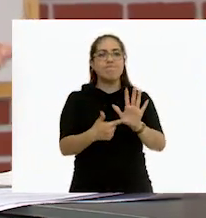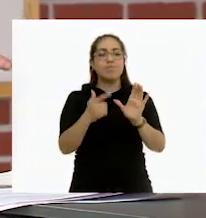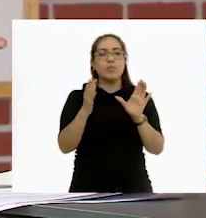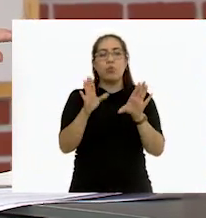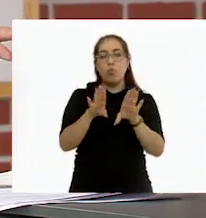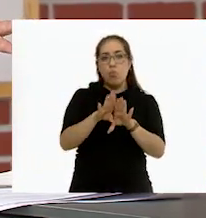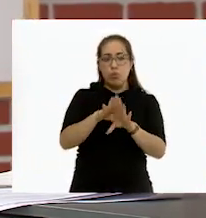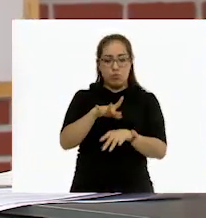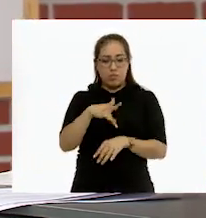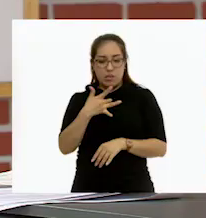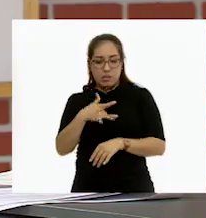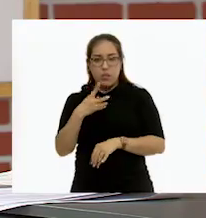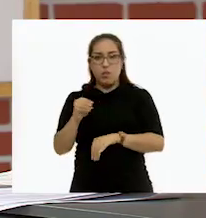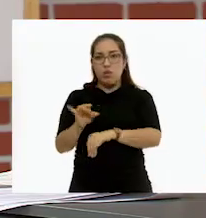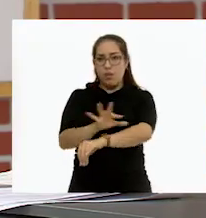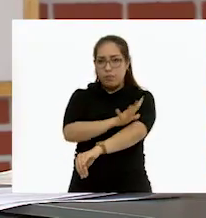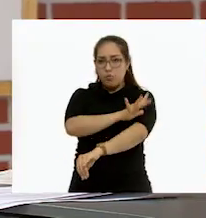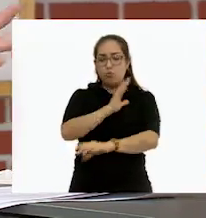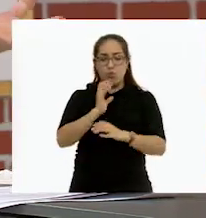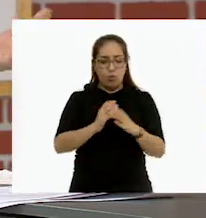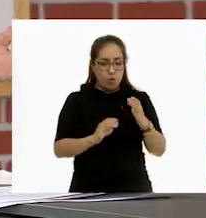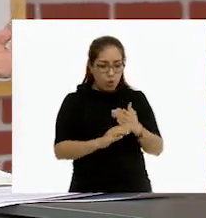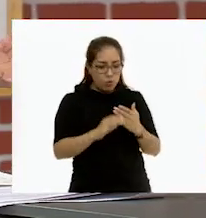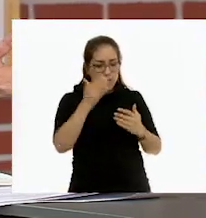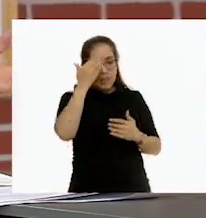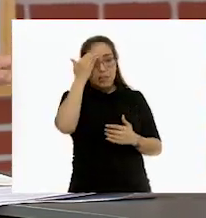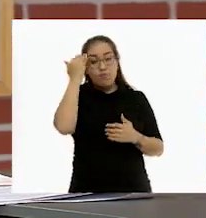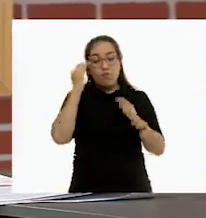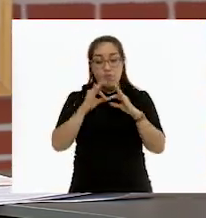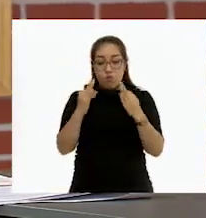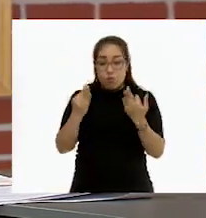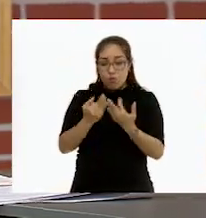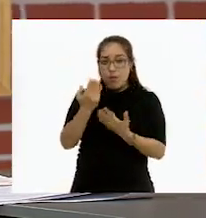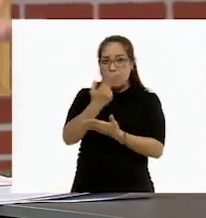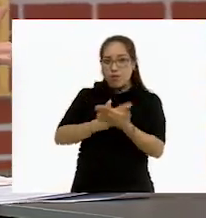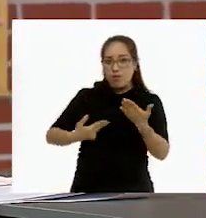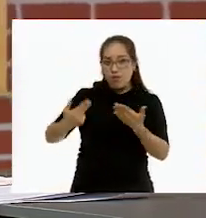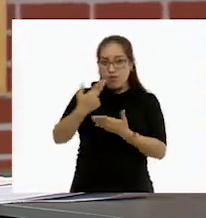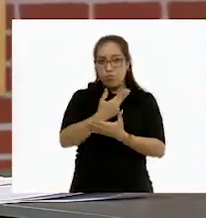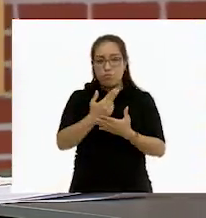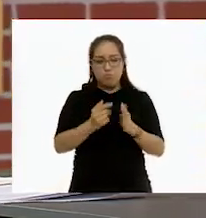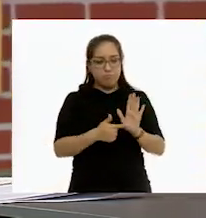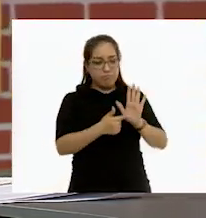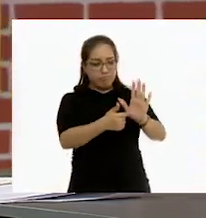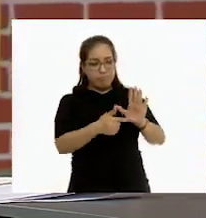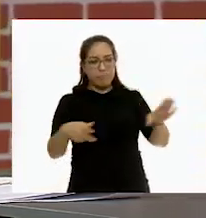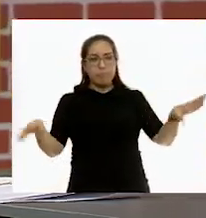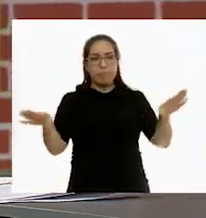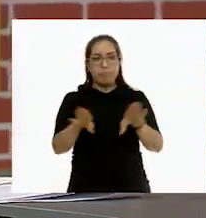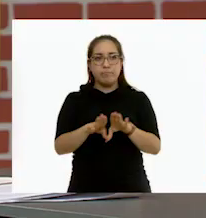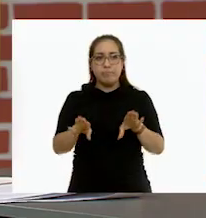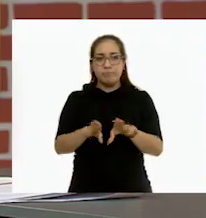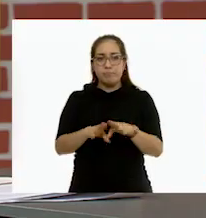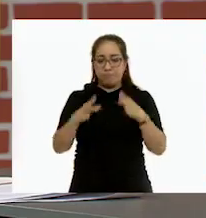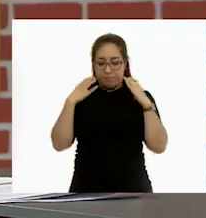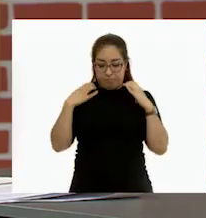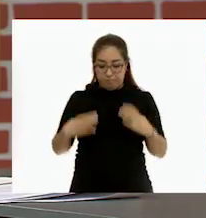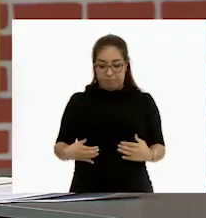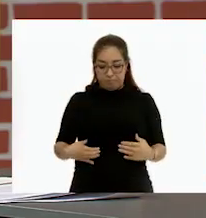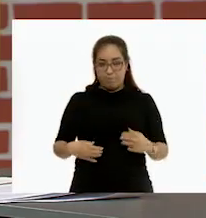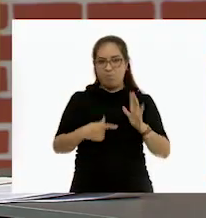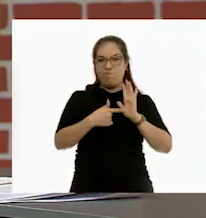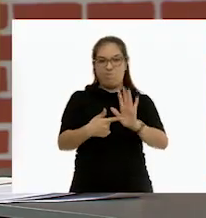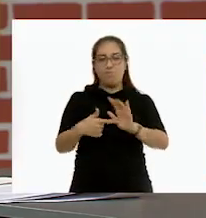sentimientos, emociones, objetos, no sé, pueden hacer de su actuación